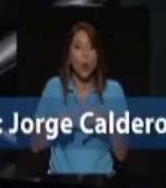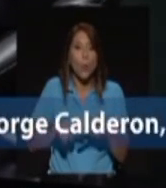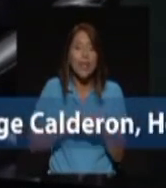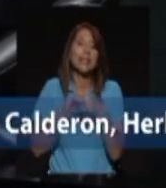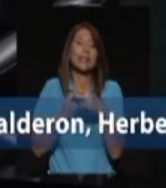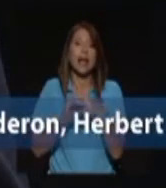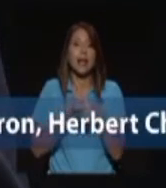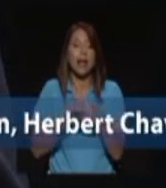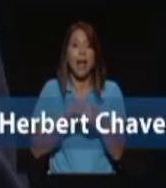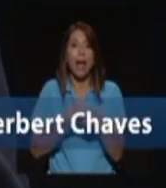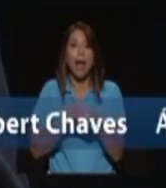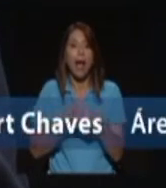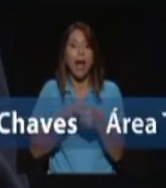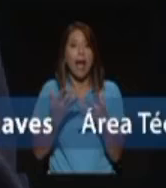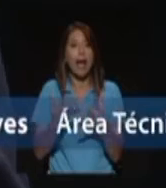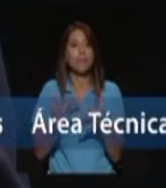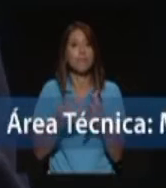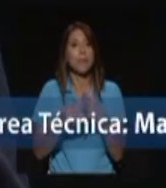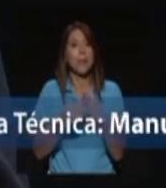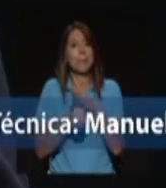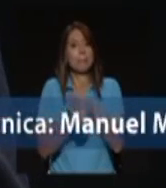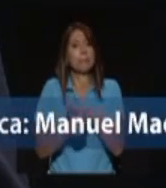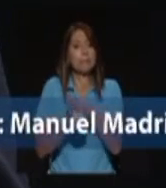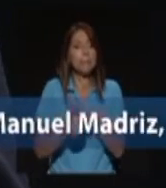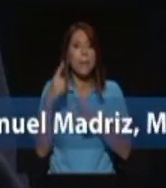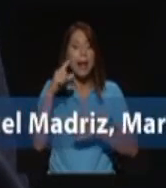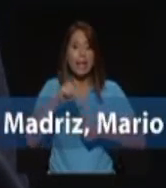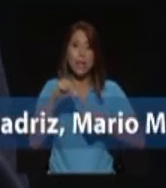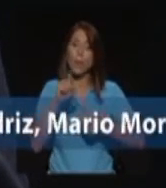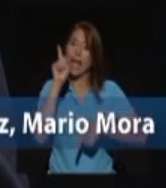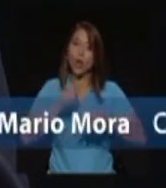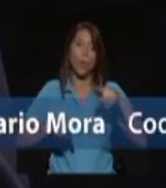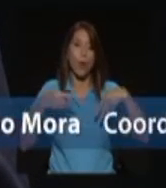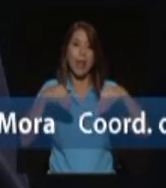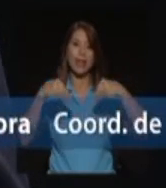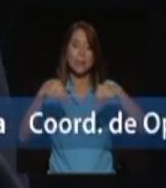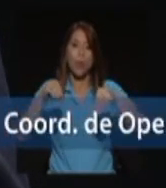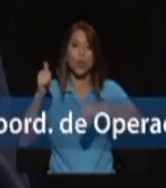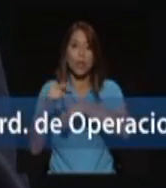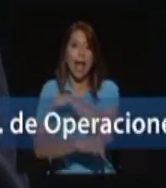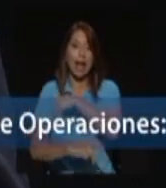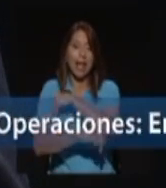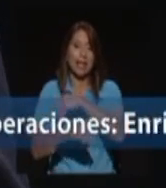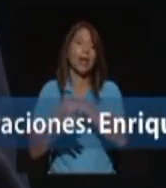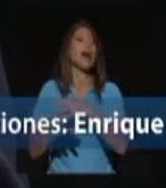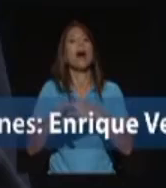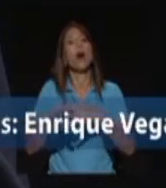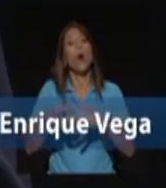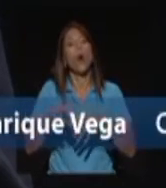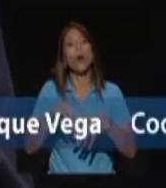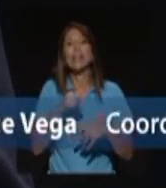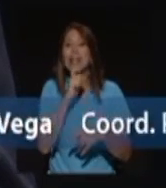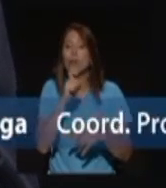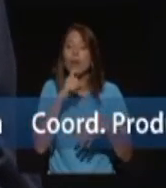apretar las clavijas para que Centroamérica no pueda exportar o se le dificulte exportar a Estados Unidos.